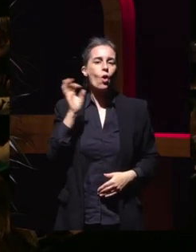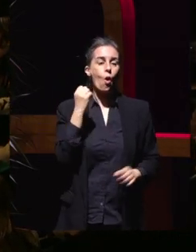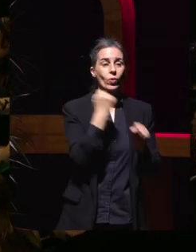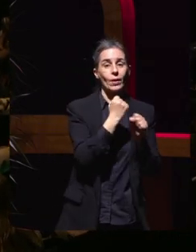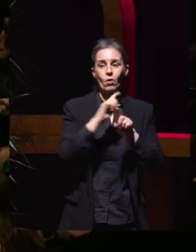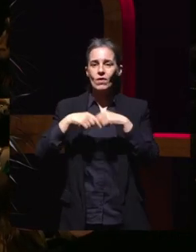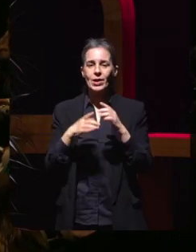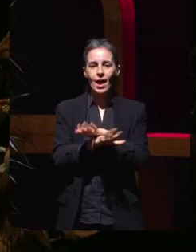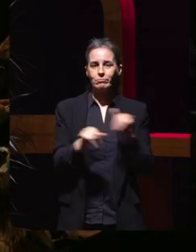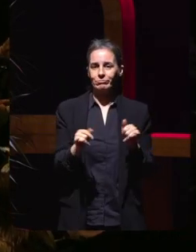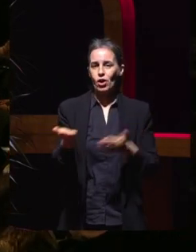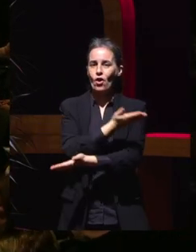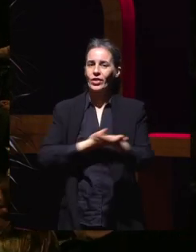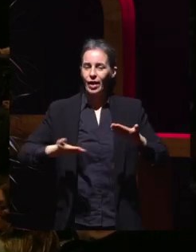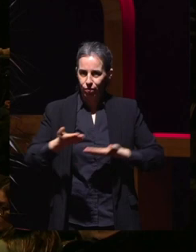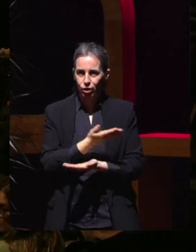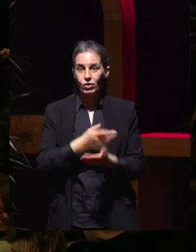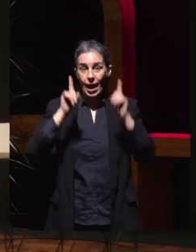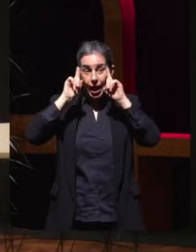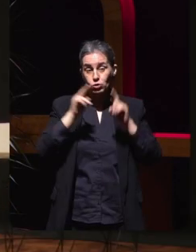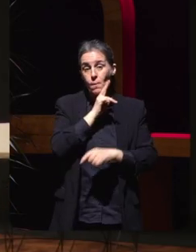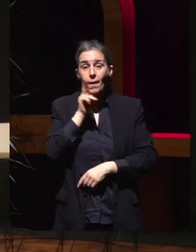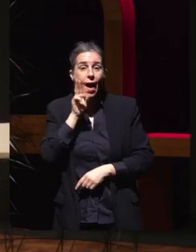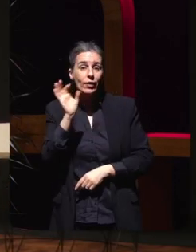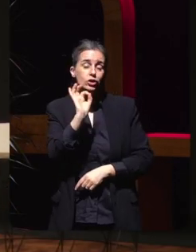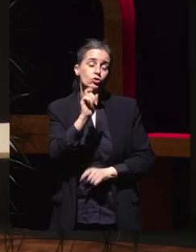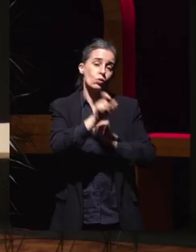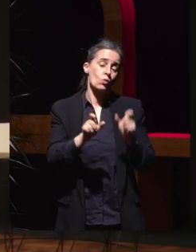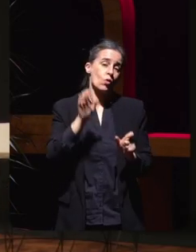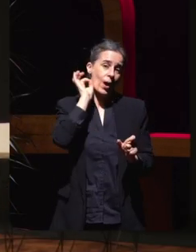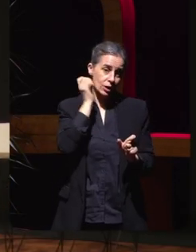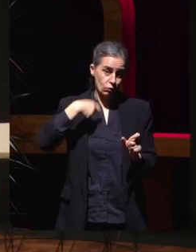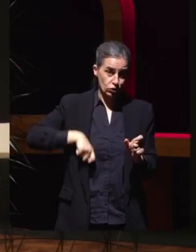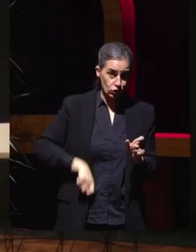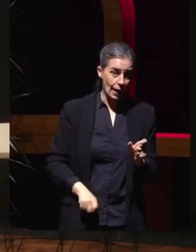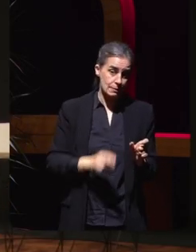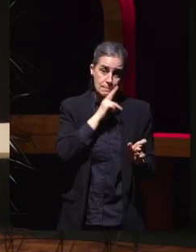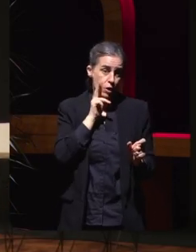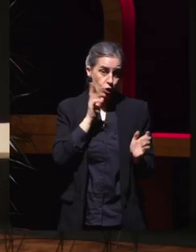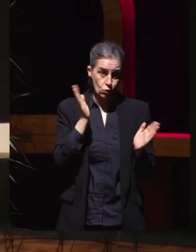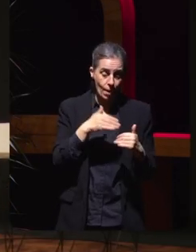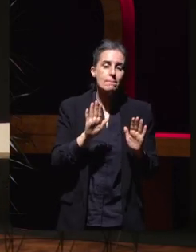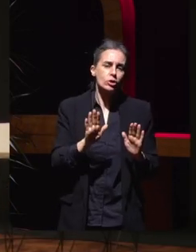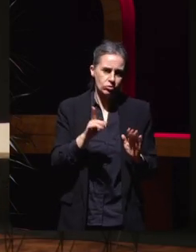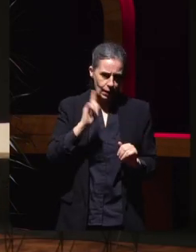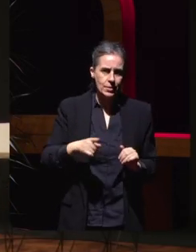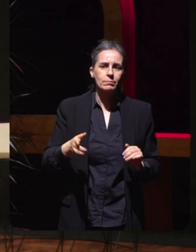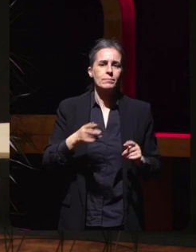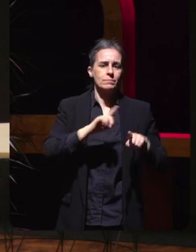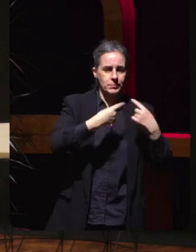de asnae conciliación también o caso dos que nacionalistas las profesionales que no somos no bueno